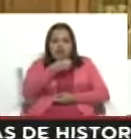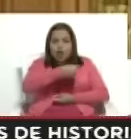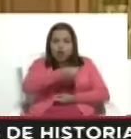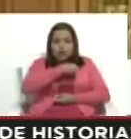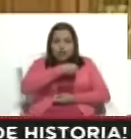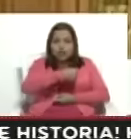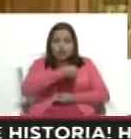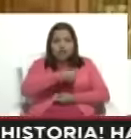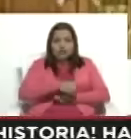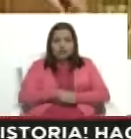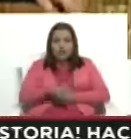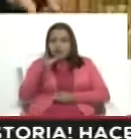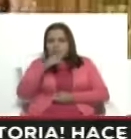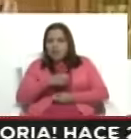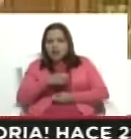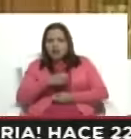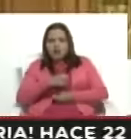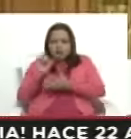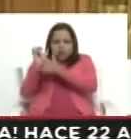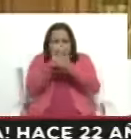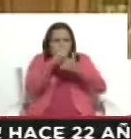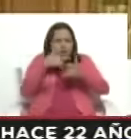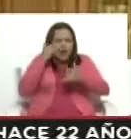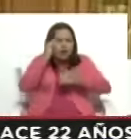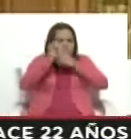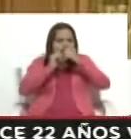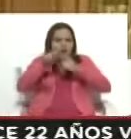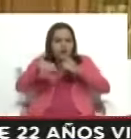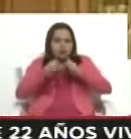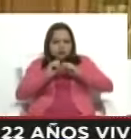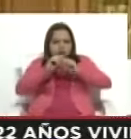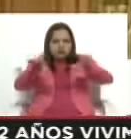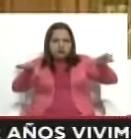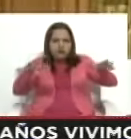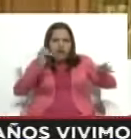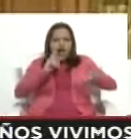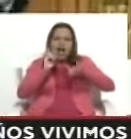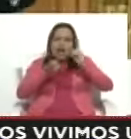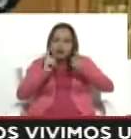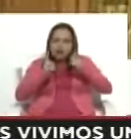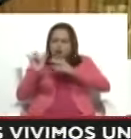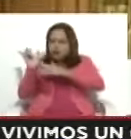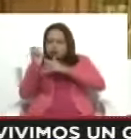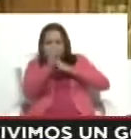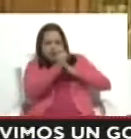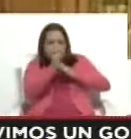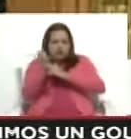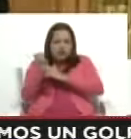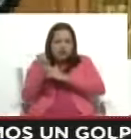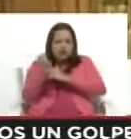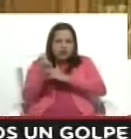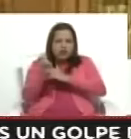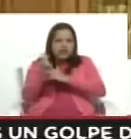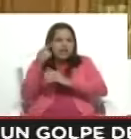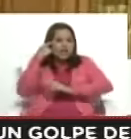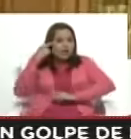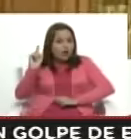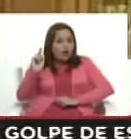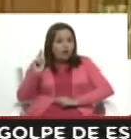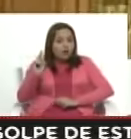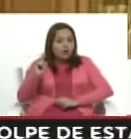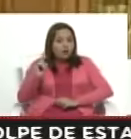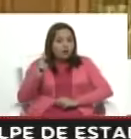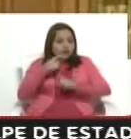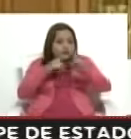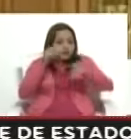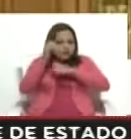Por eso es que no hay tomas así, aunque ahorita tengo un video aquí que les voy a pasar, donde se ven algunas tomas que creo que las son de otra, las hicieron con otra